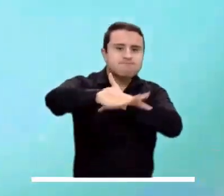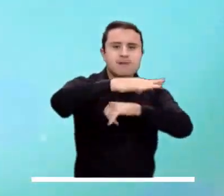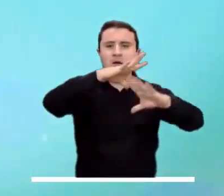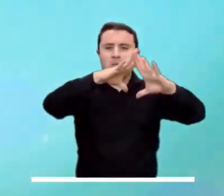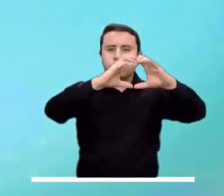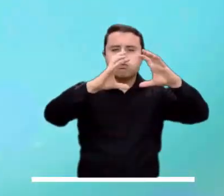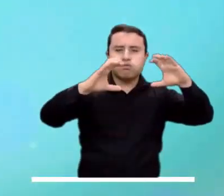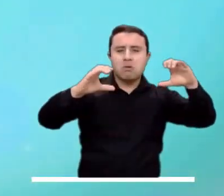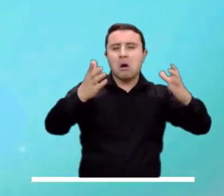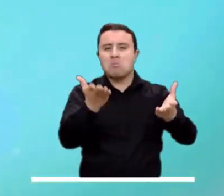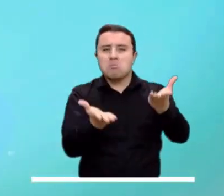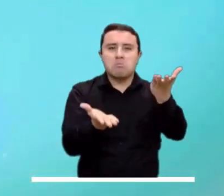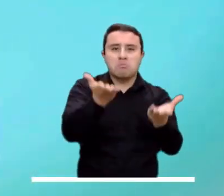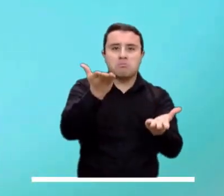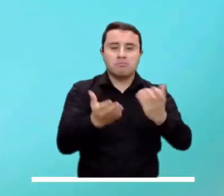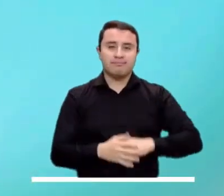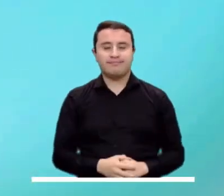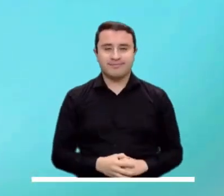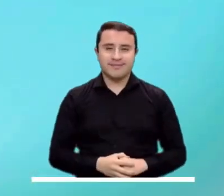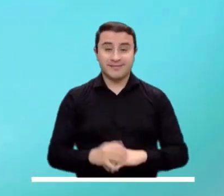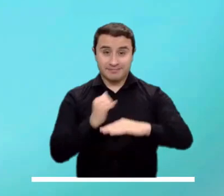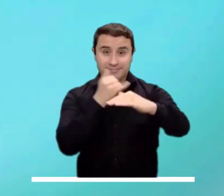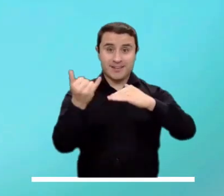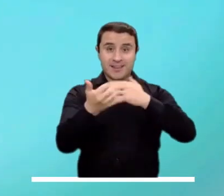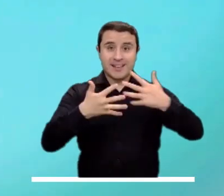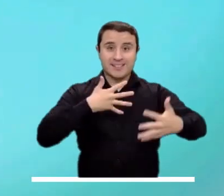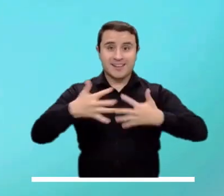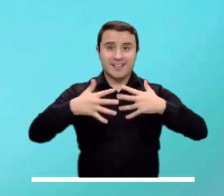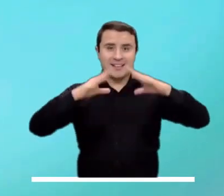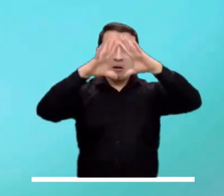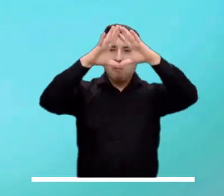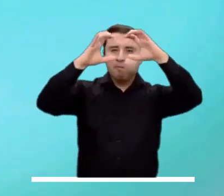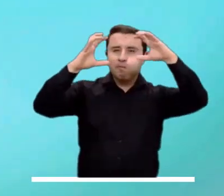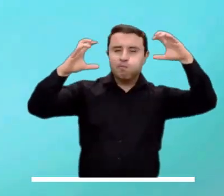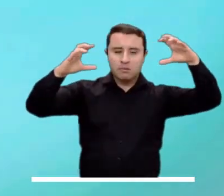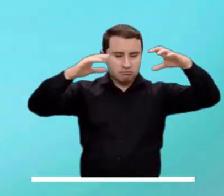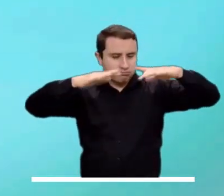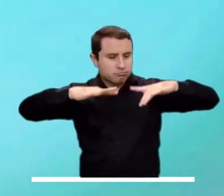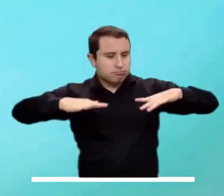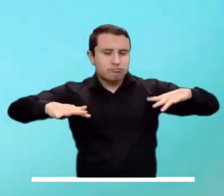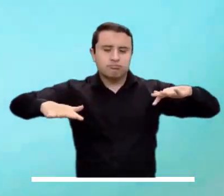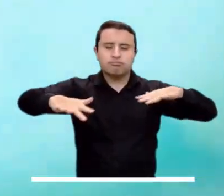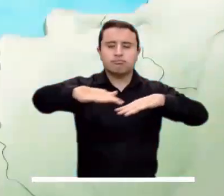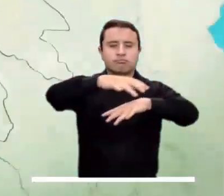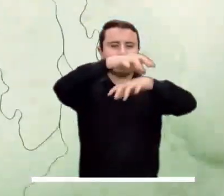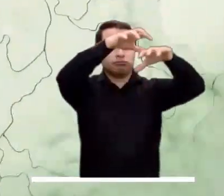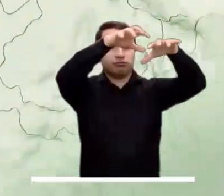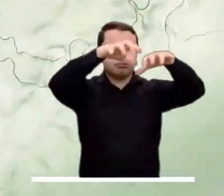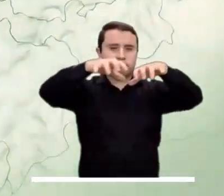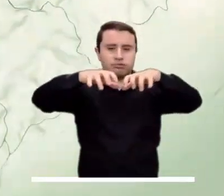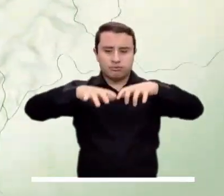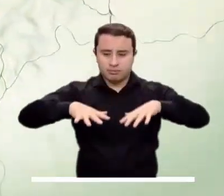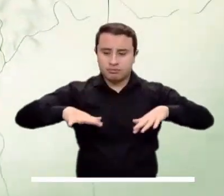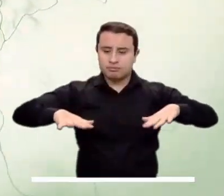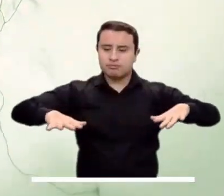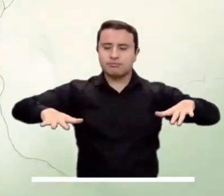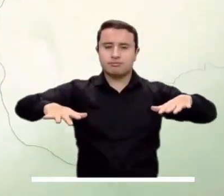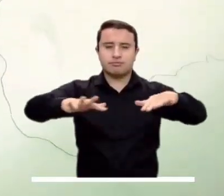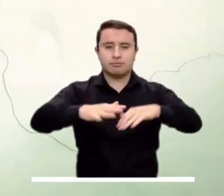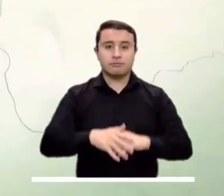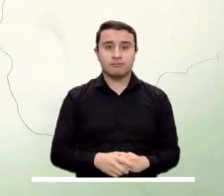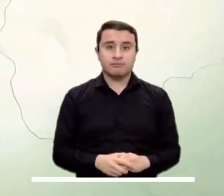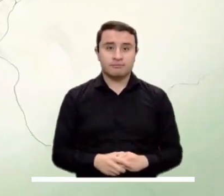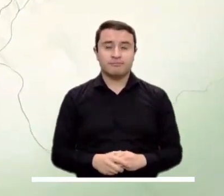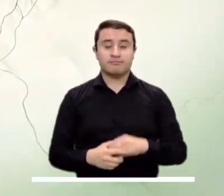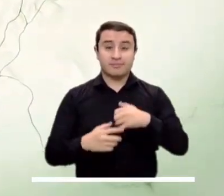variable en el resto de la región. En el archipiélago de San Andrés y Providencia se prevé nubosidad parcial con algunas lloviznas dispersas en los